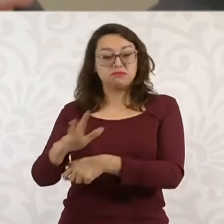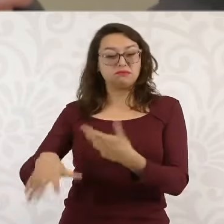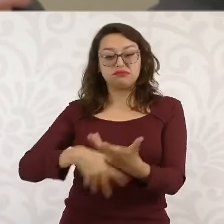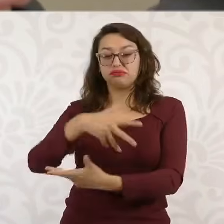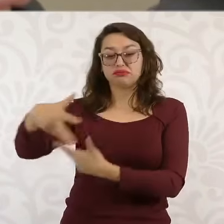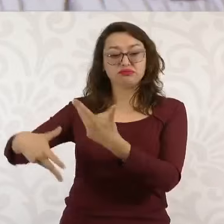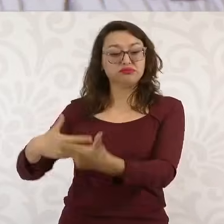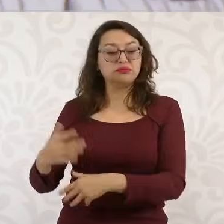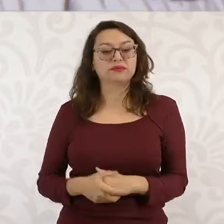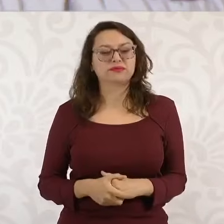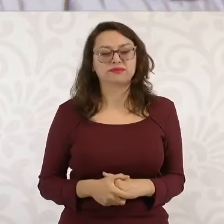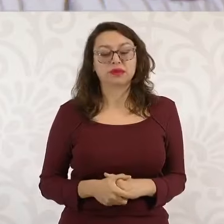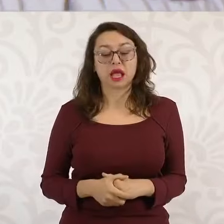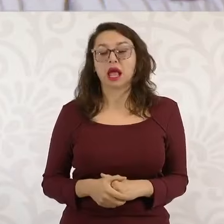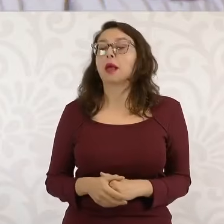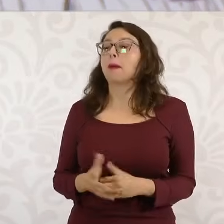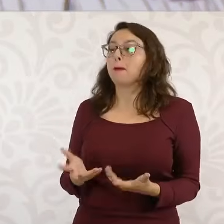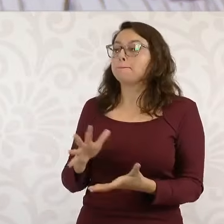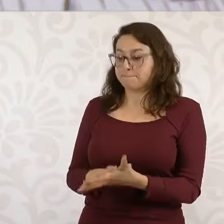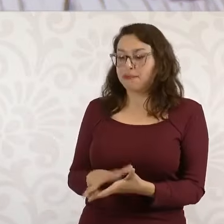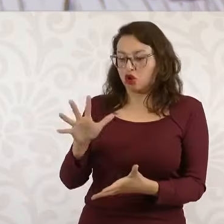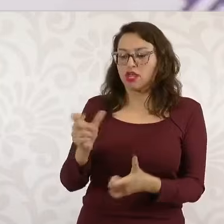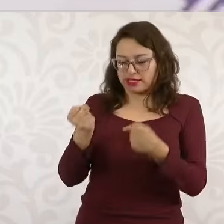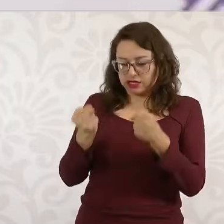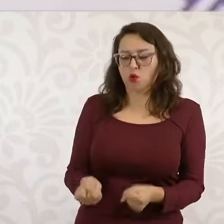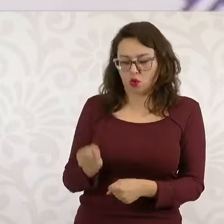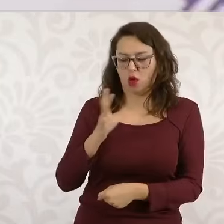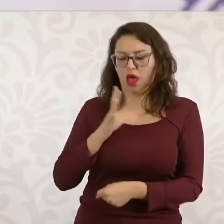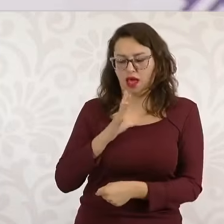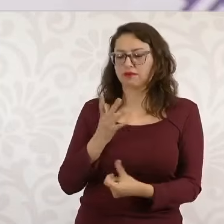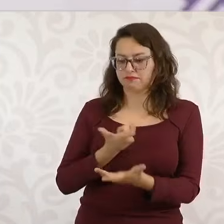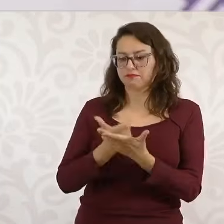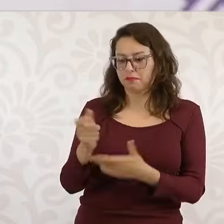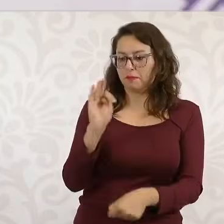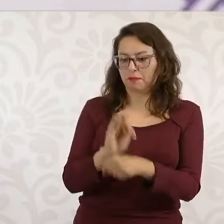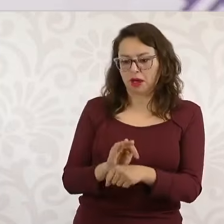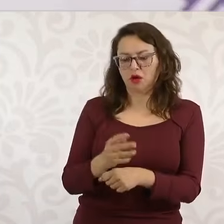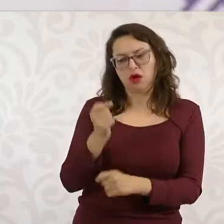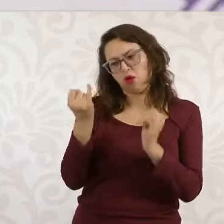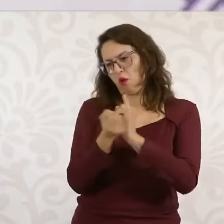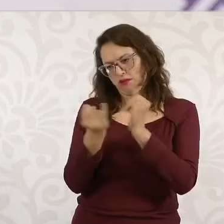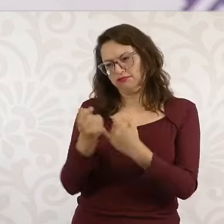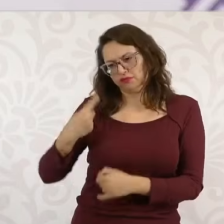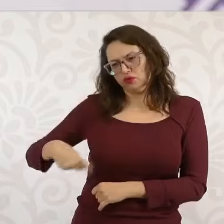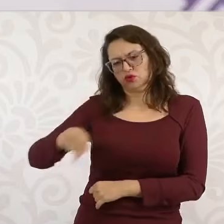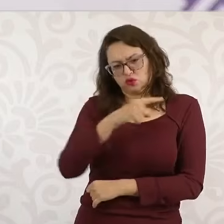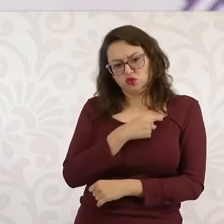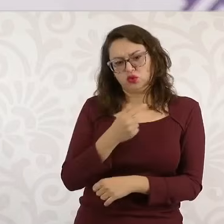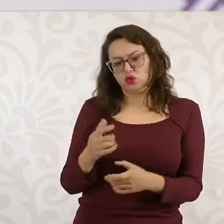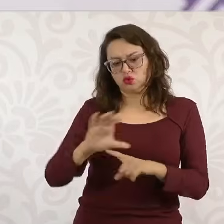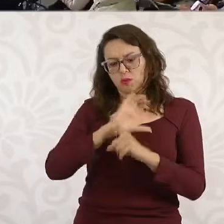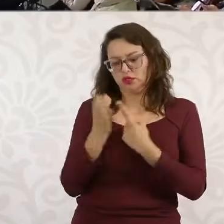ese día. La mayoría tienen seguro en el caso de centros comerciales y demás, y en otros casos pues podemos ver con la Comisión de